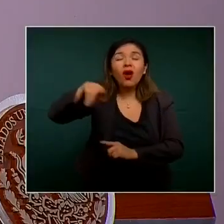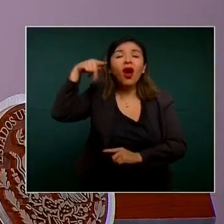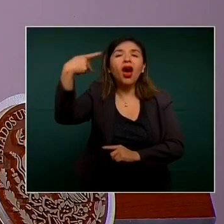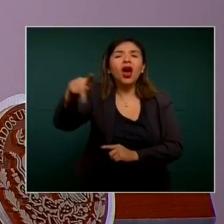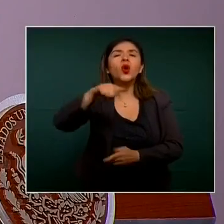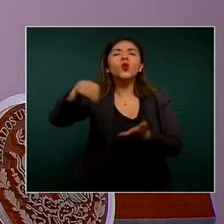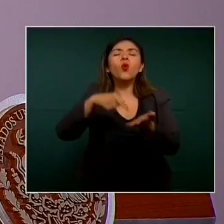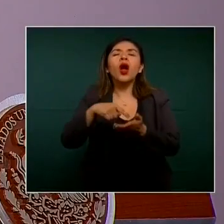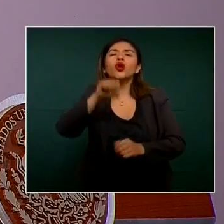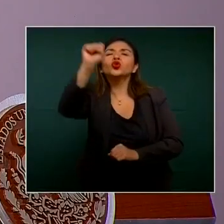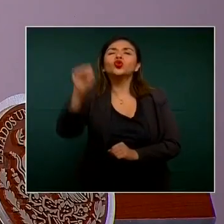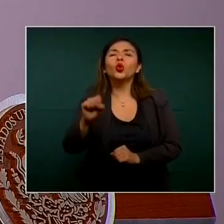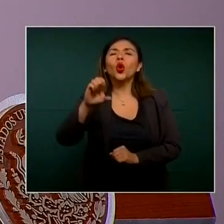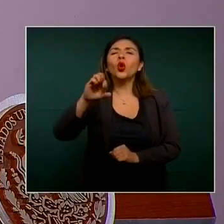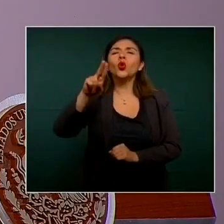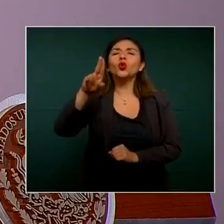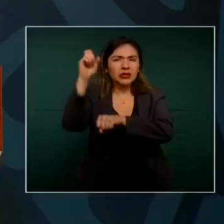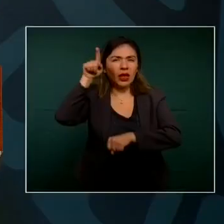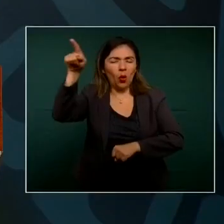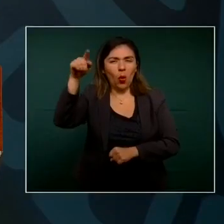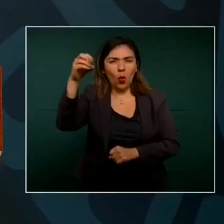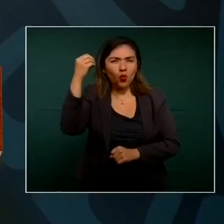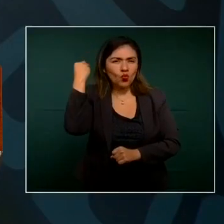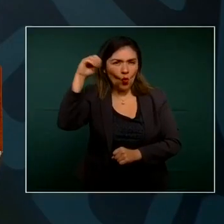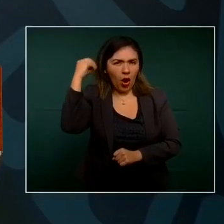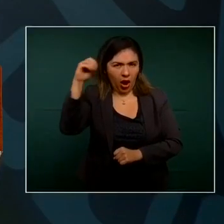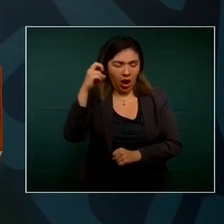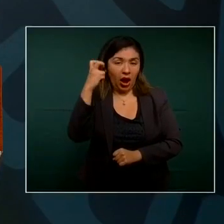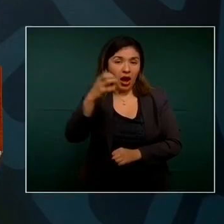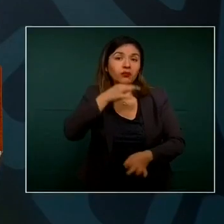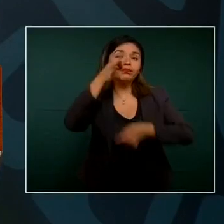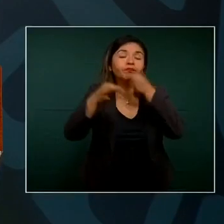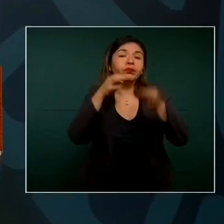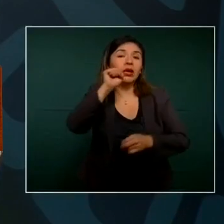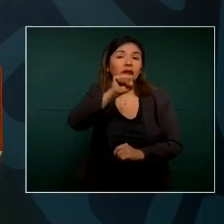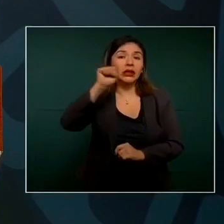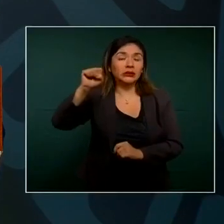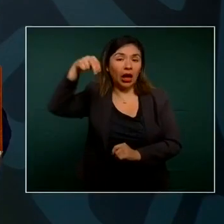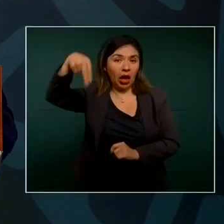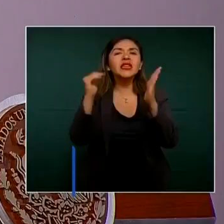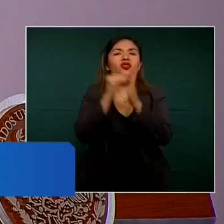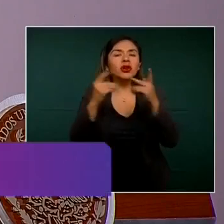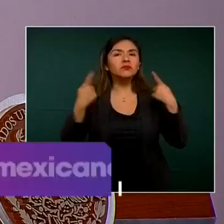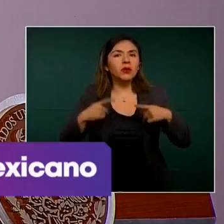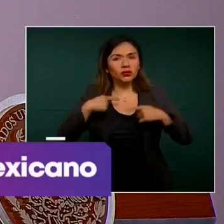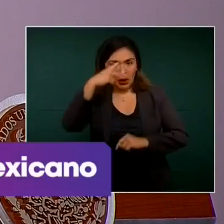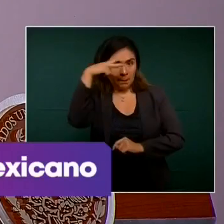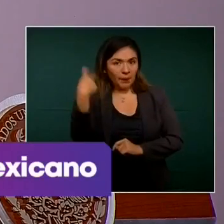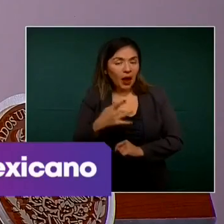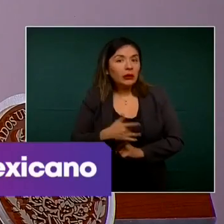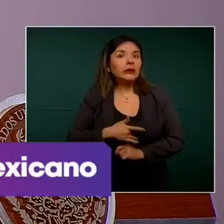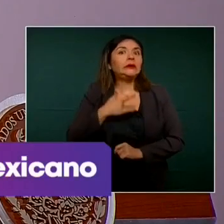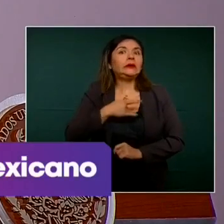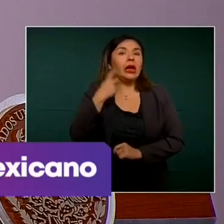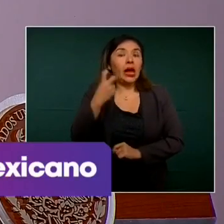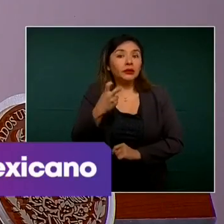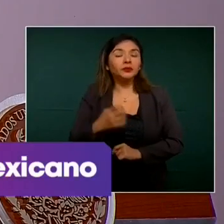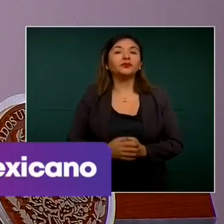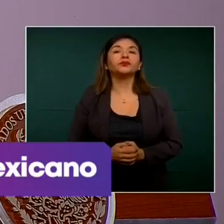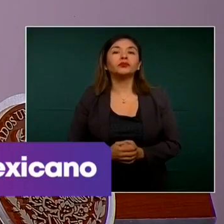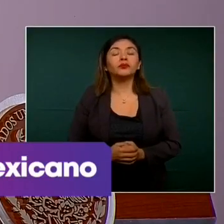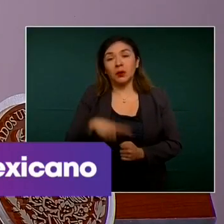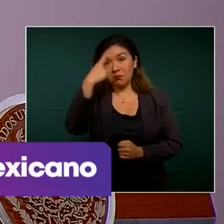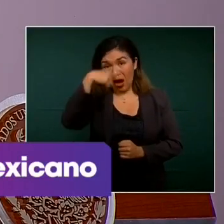avance por el monopolio será del estado no será encabezada por david león que deja la coordinación nacional de protección